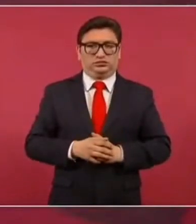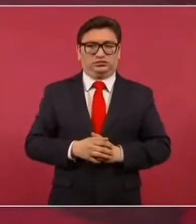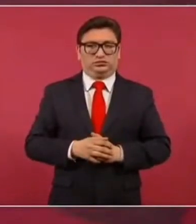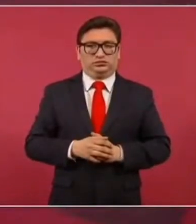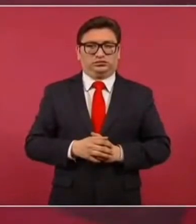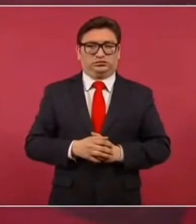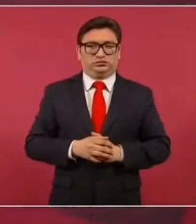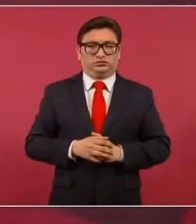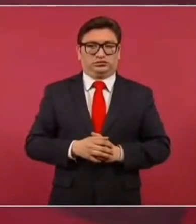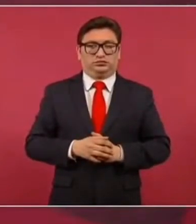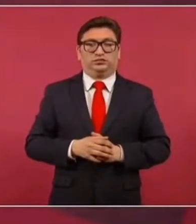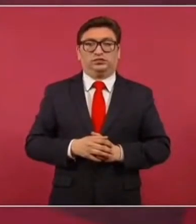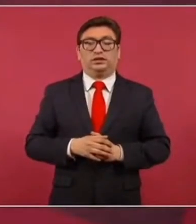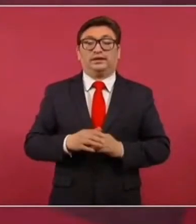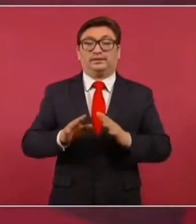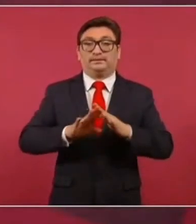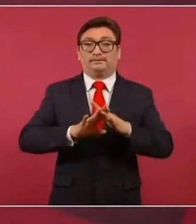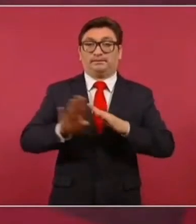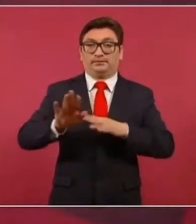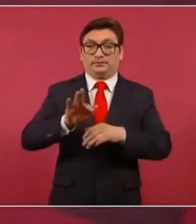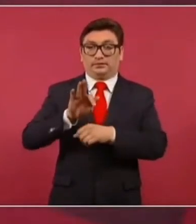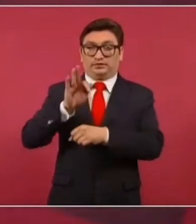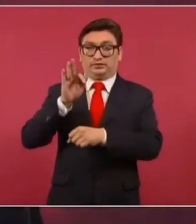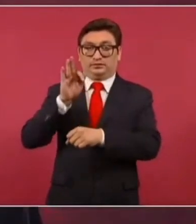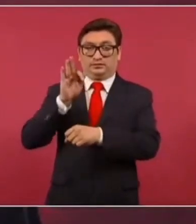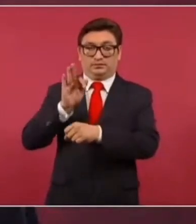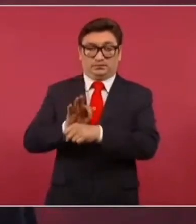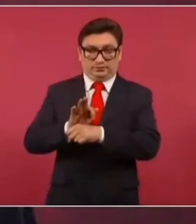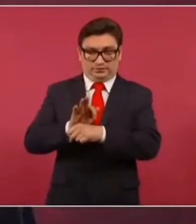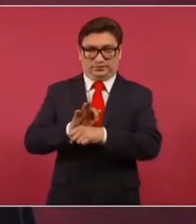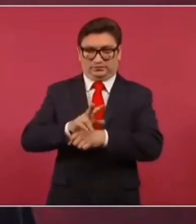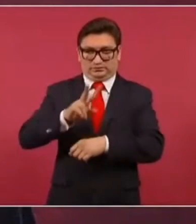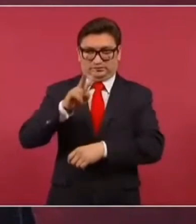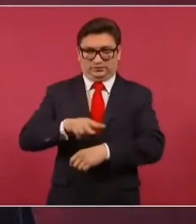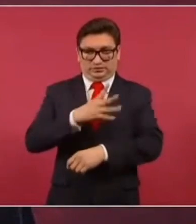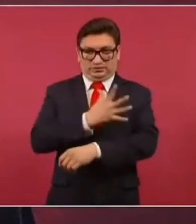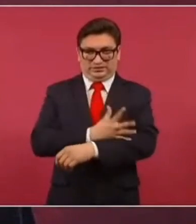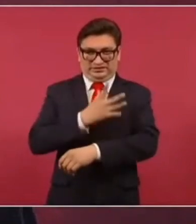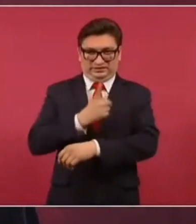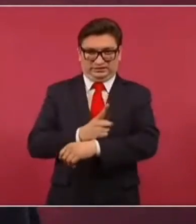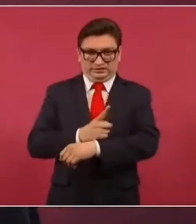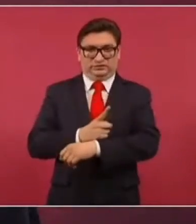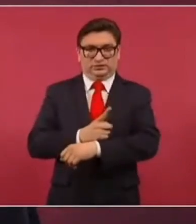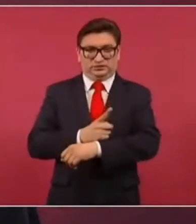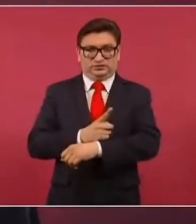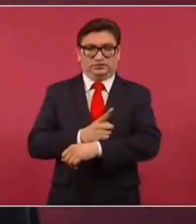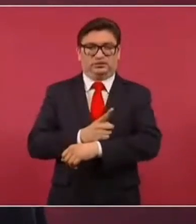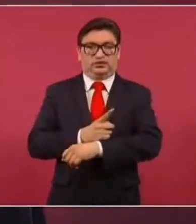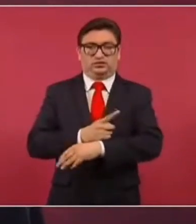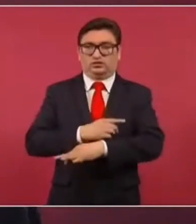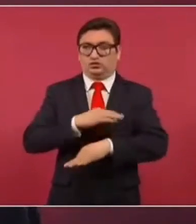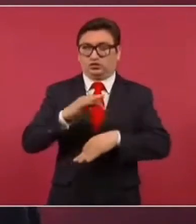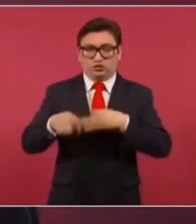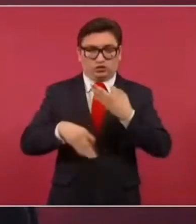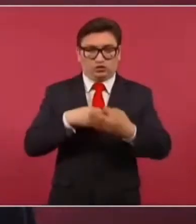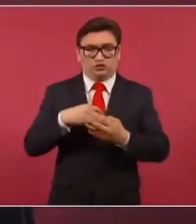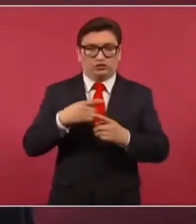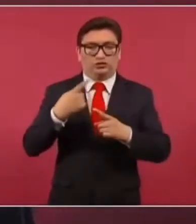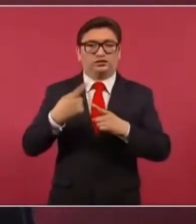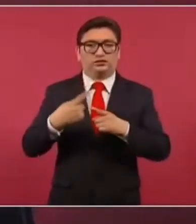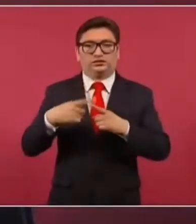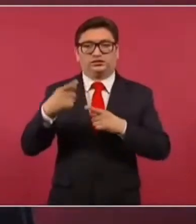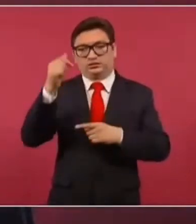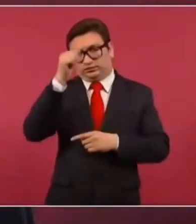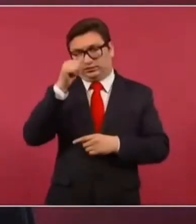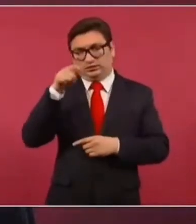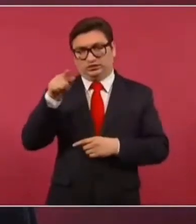que ha defendido a los migrantes de manera sincera, con sus albergues y todo, es el padre